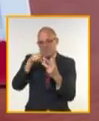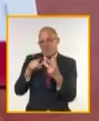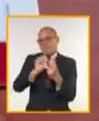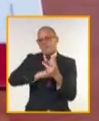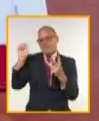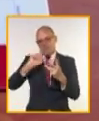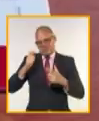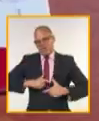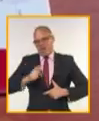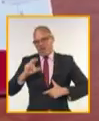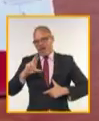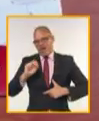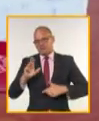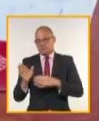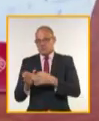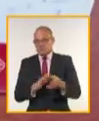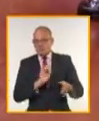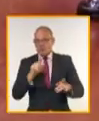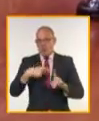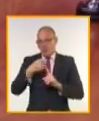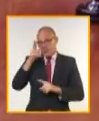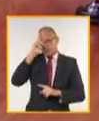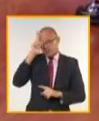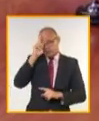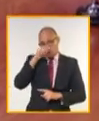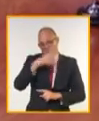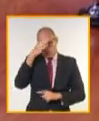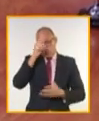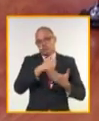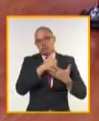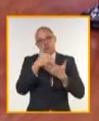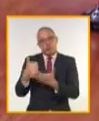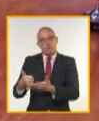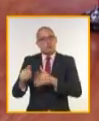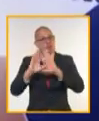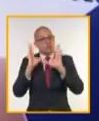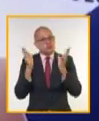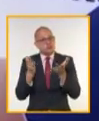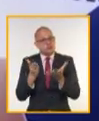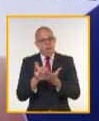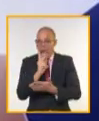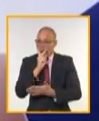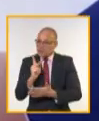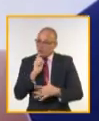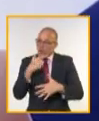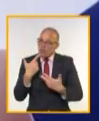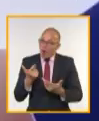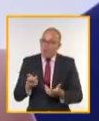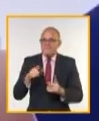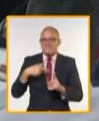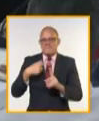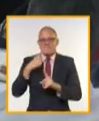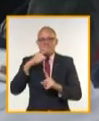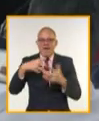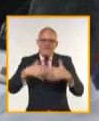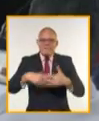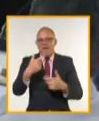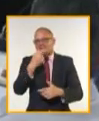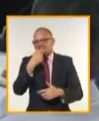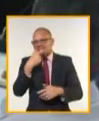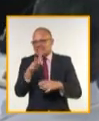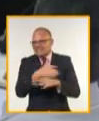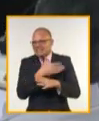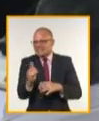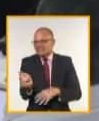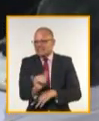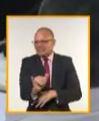China representa un aliado en el intercambio científico-técnico, la atención de salud y en el sector biotecnológico y farmacéutico. Estos